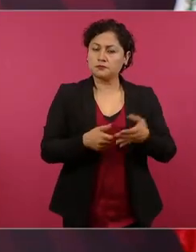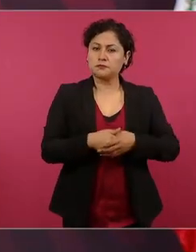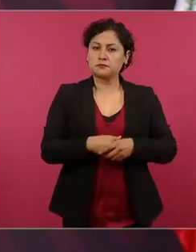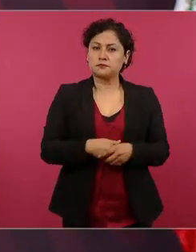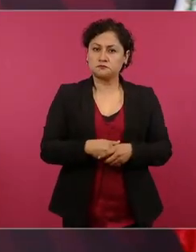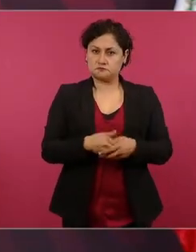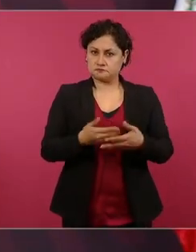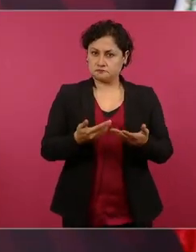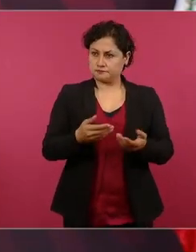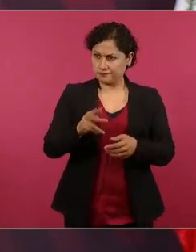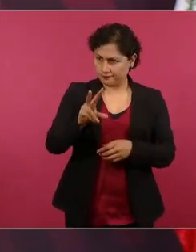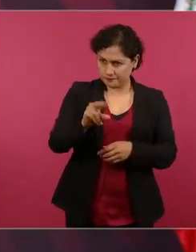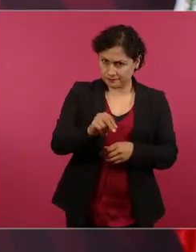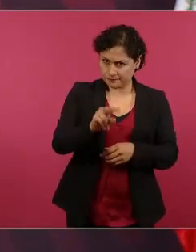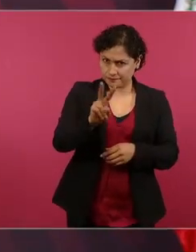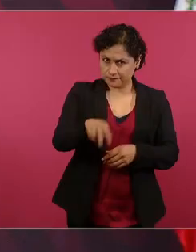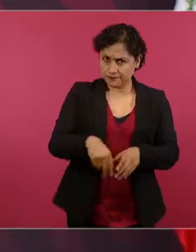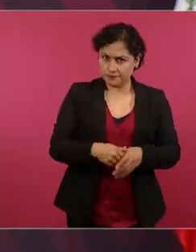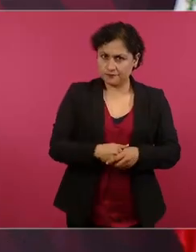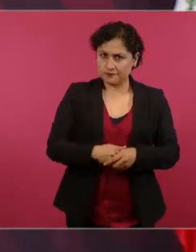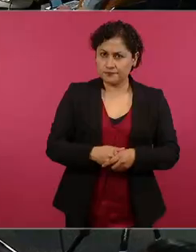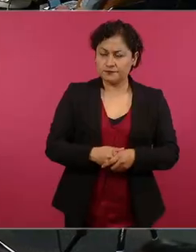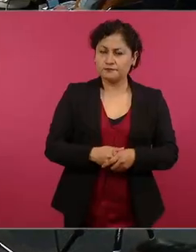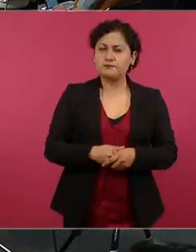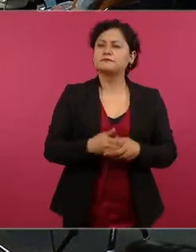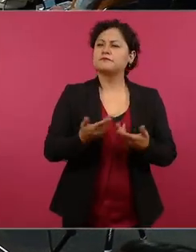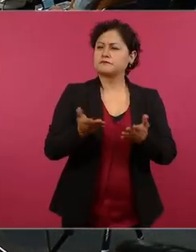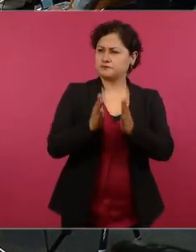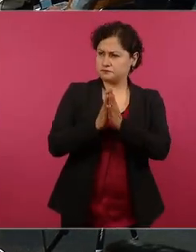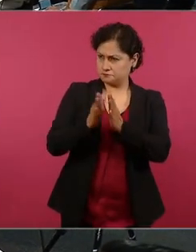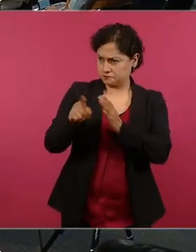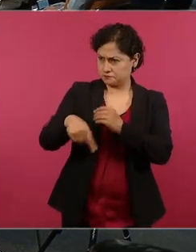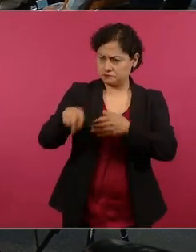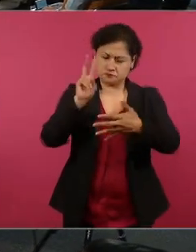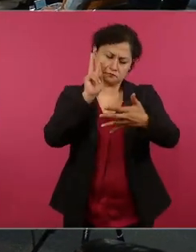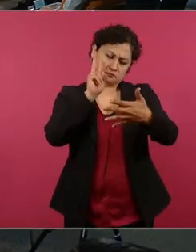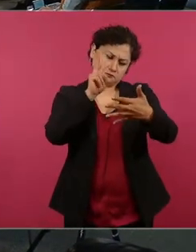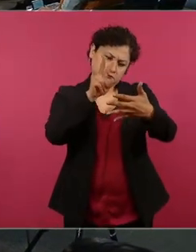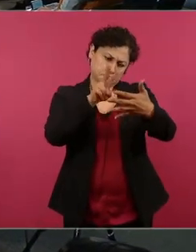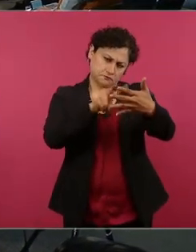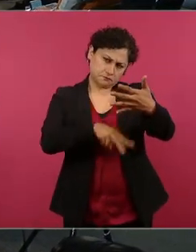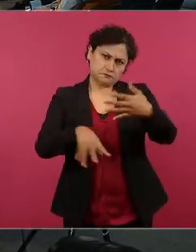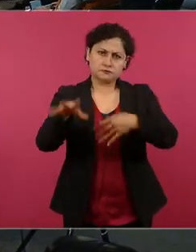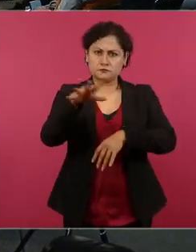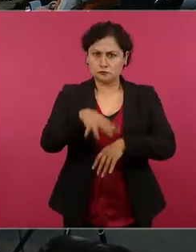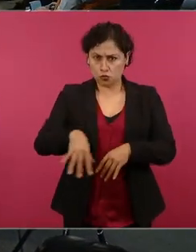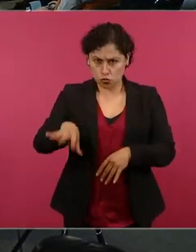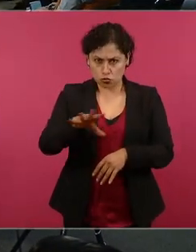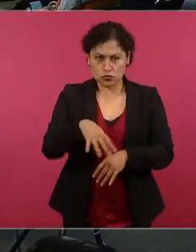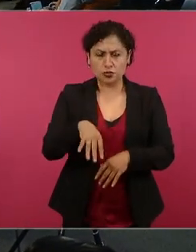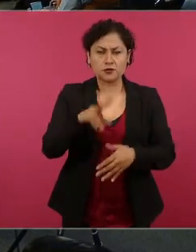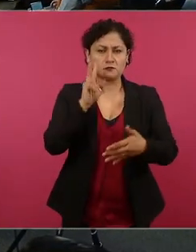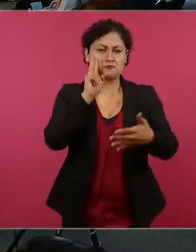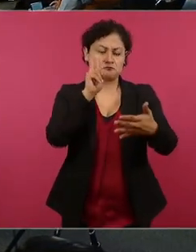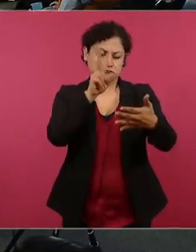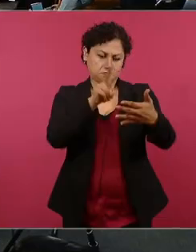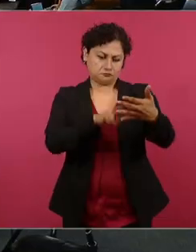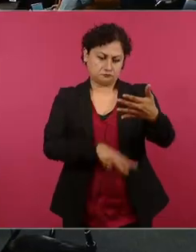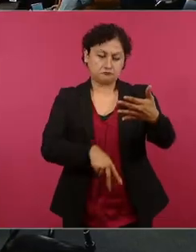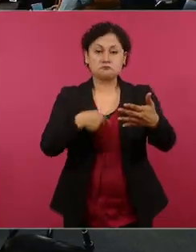No está, ¿verdad? A ver, búscamelo para que, si no, ahora mismo